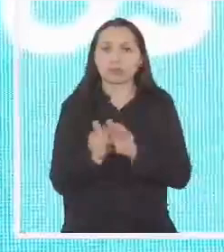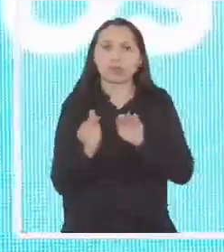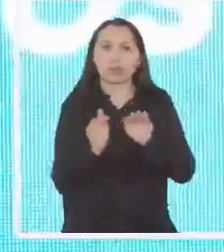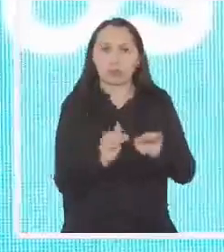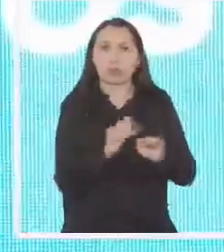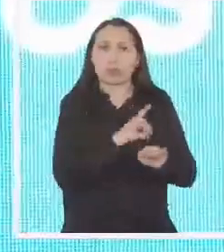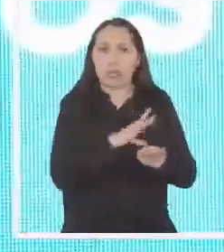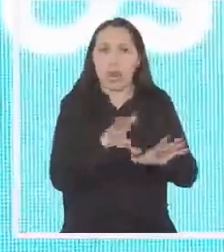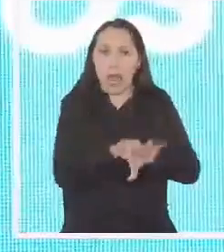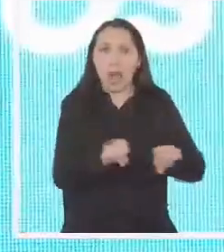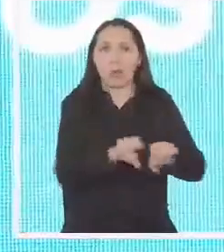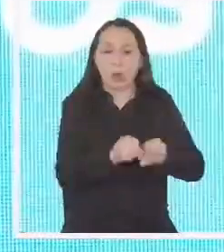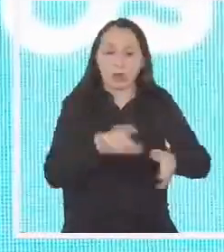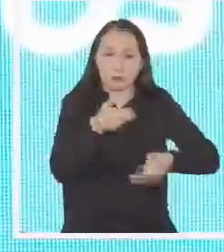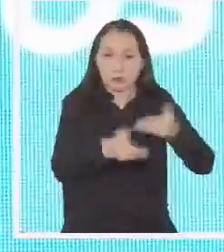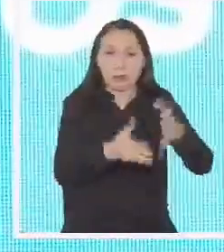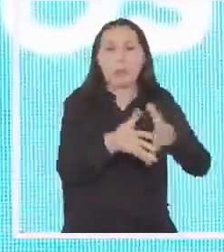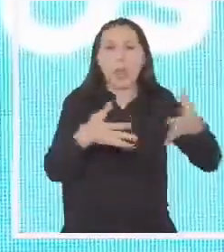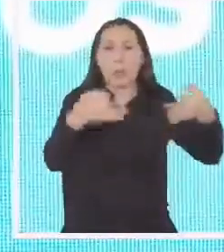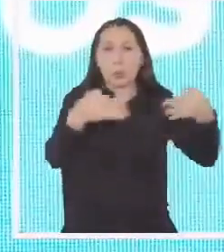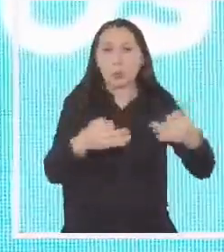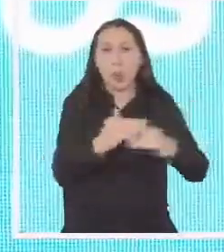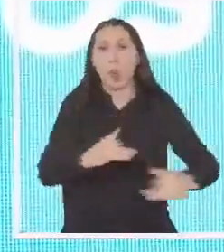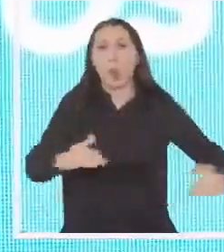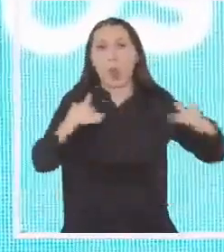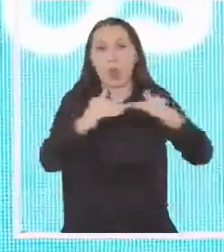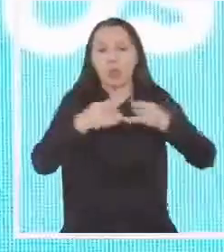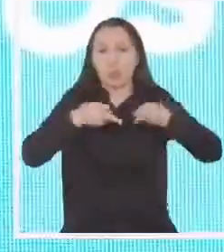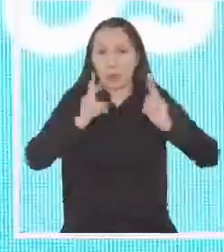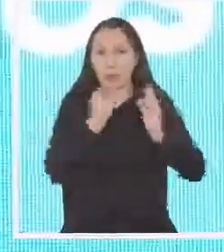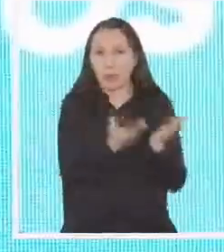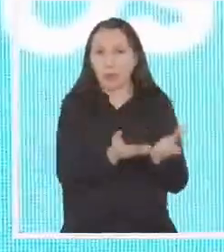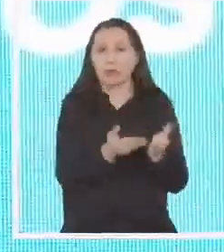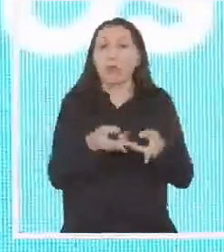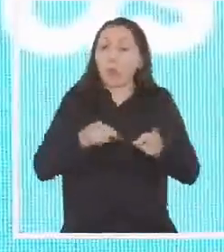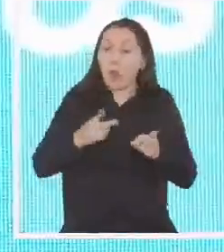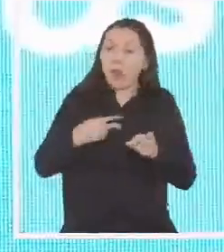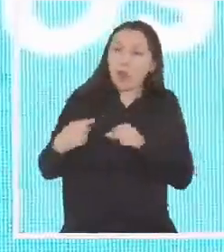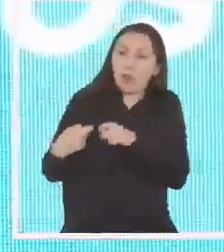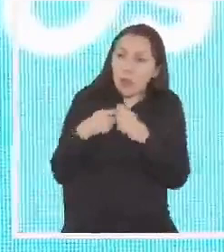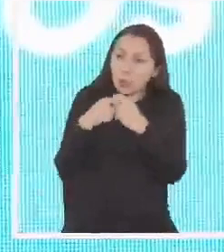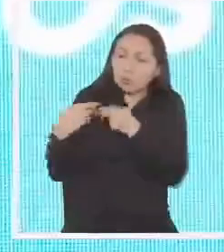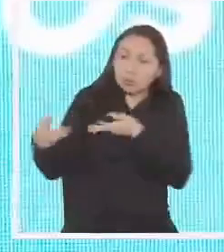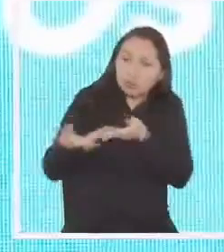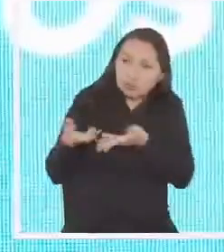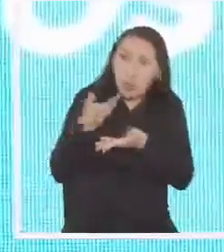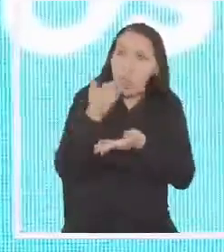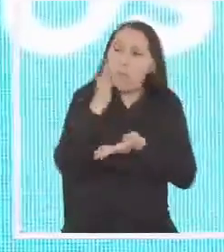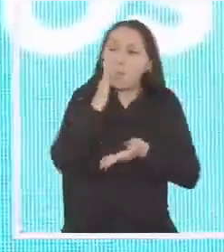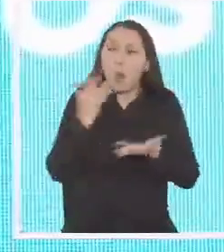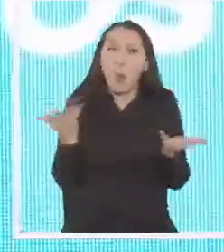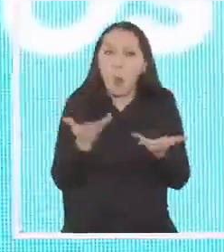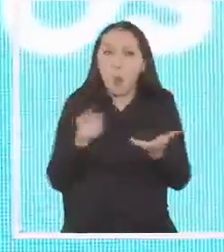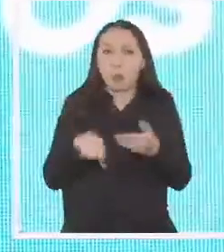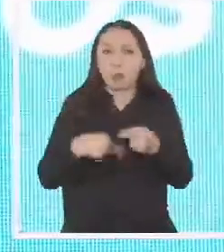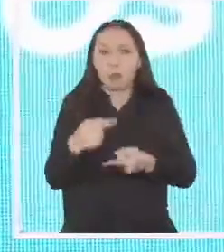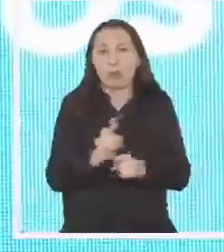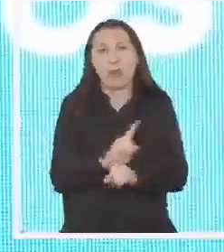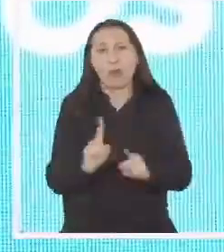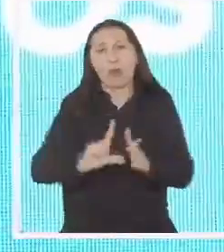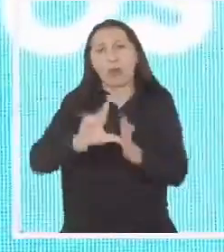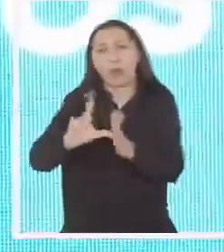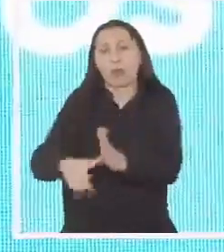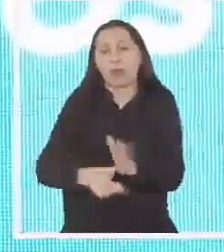con acuerdos que nos permita avanzar en mayor justicia e igualdad, disponibles a discutir cuáles son las mejores herramientas para ello, pero no